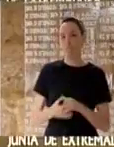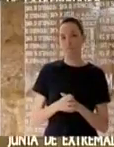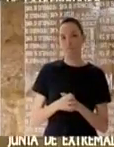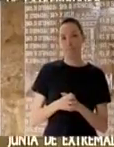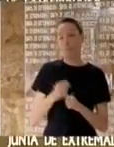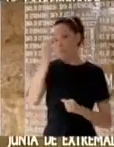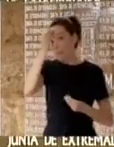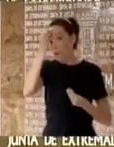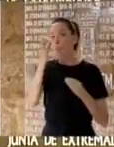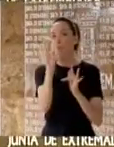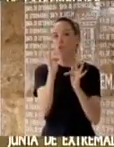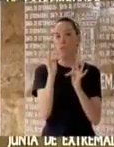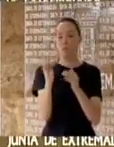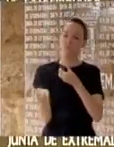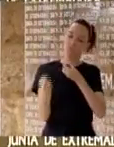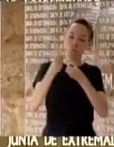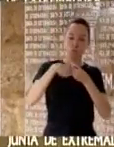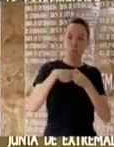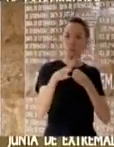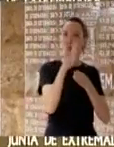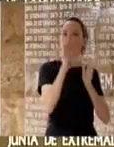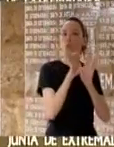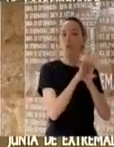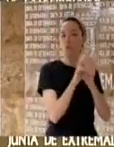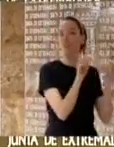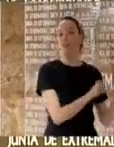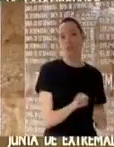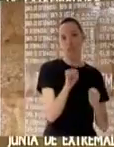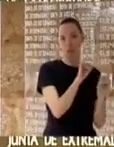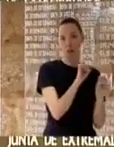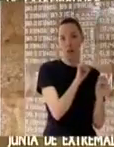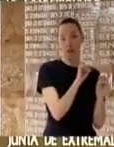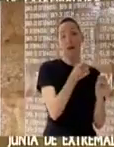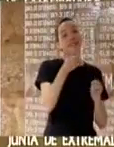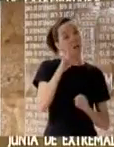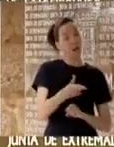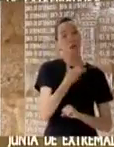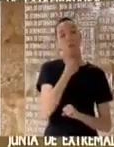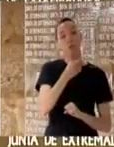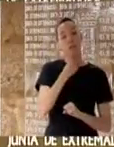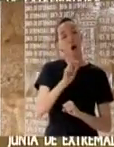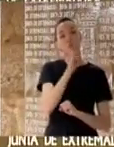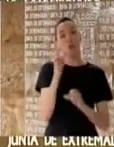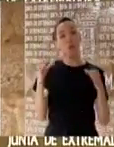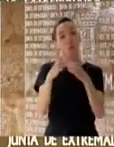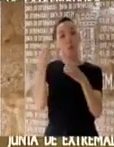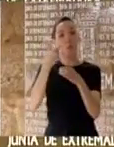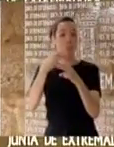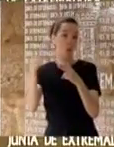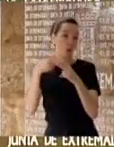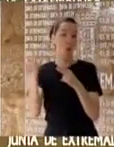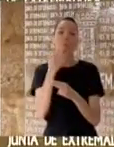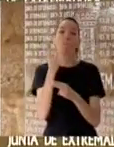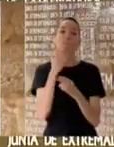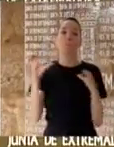a aquellos que defendemos el orden constitucional. Y me gustaría también que otros partidos políticos, en este caso el partido